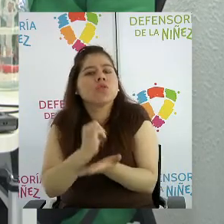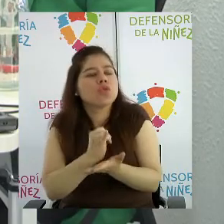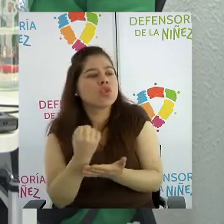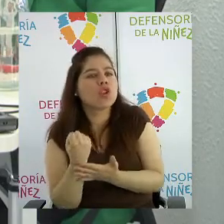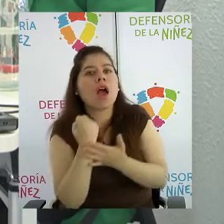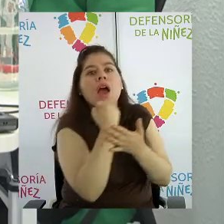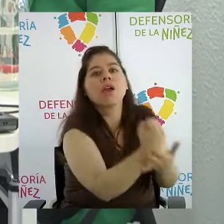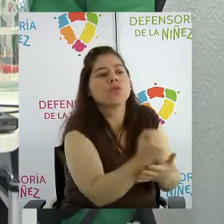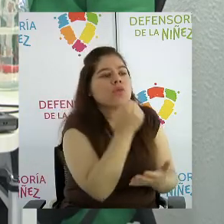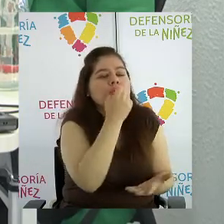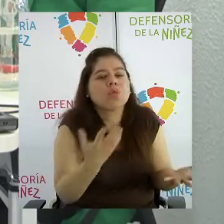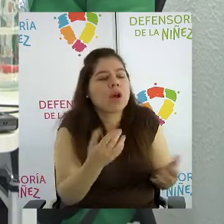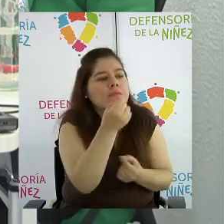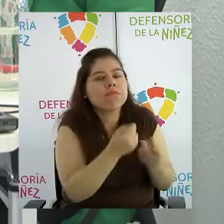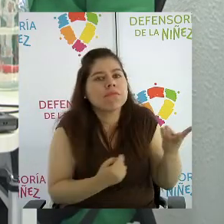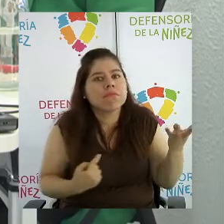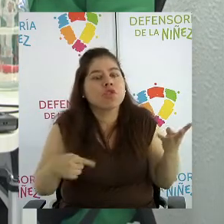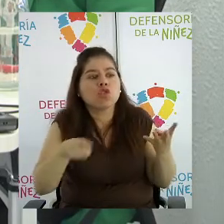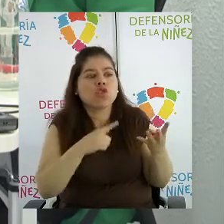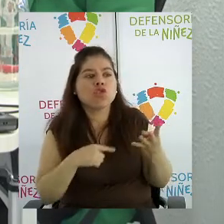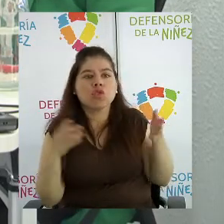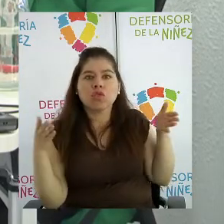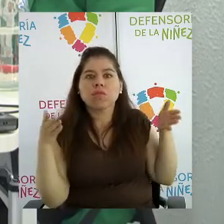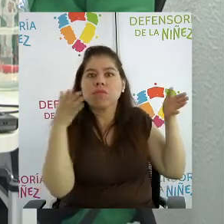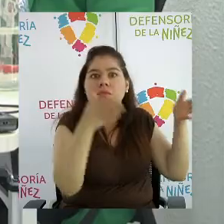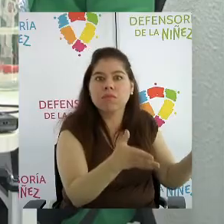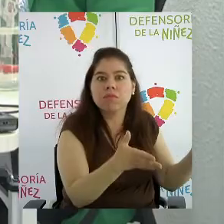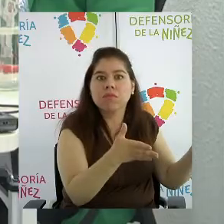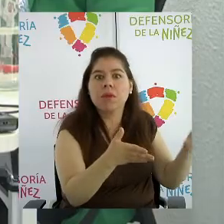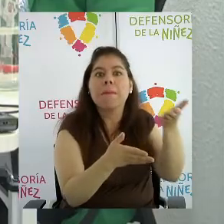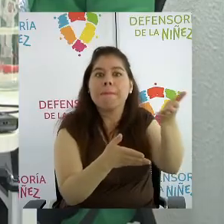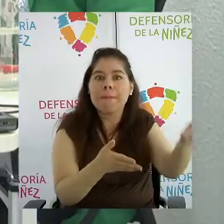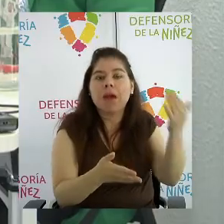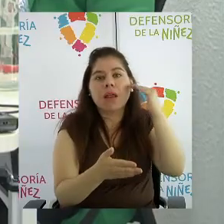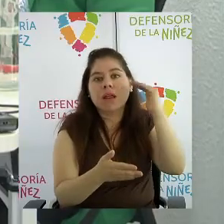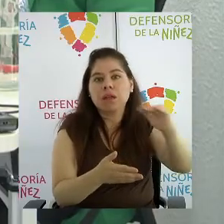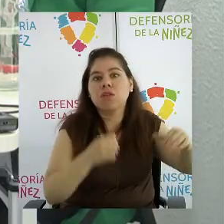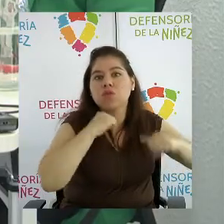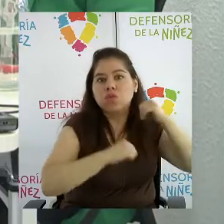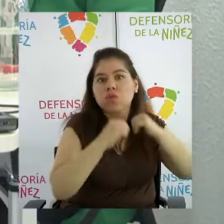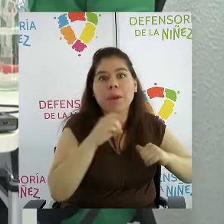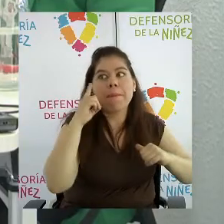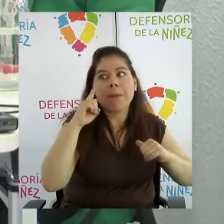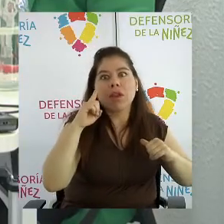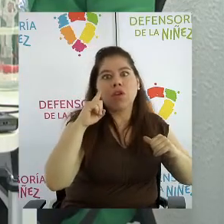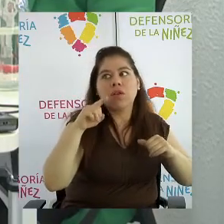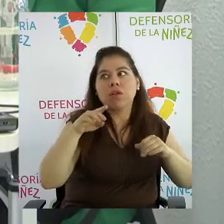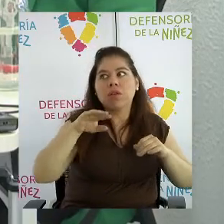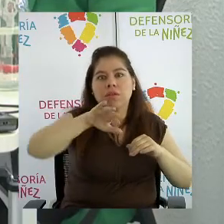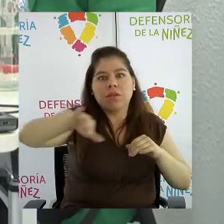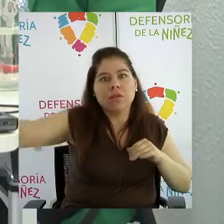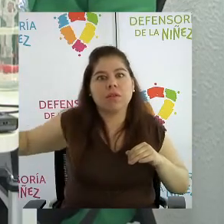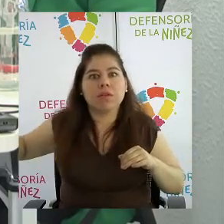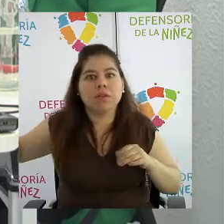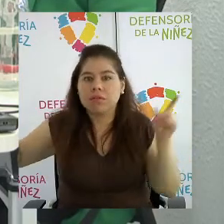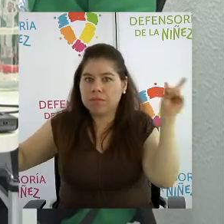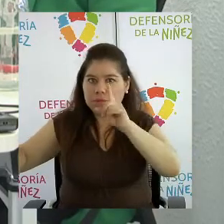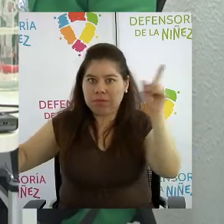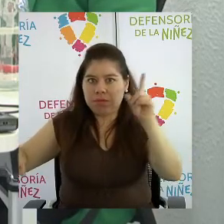poder intervenir de manera concreta en algo que sea beneficioso para la víctima, pero que no sobreintervenga. Si tenemos, por ejemplo, el